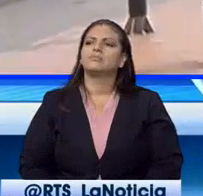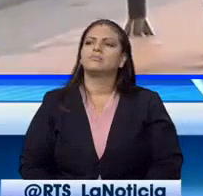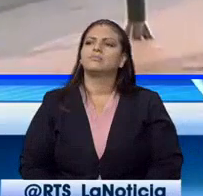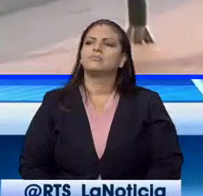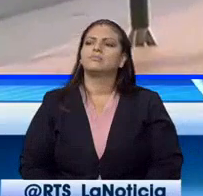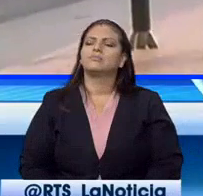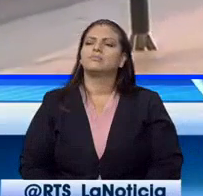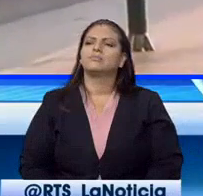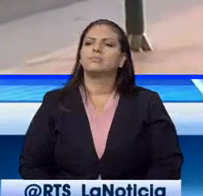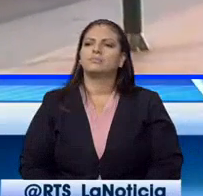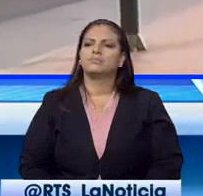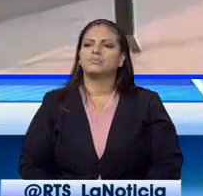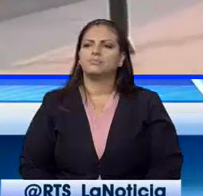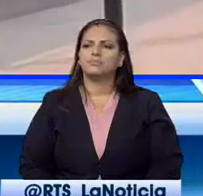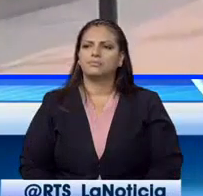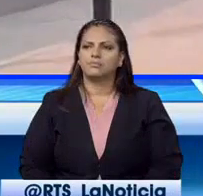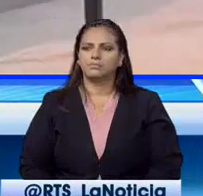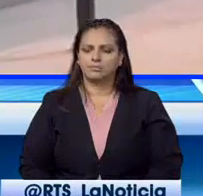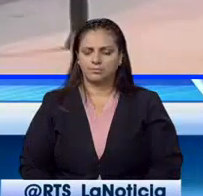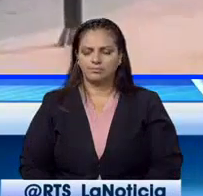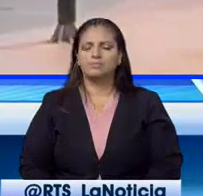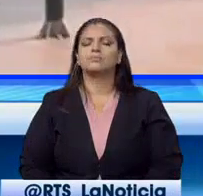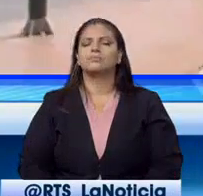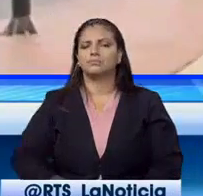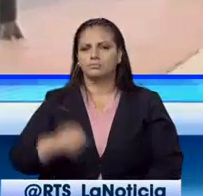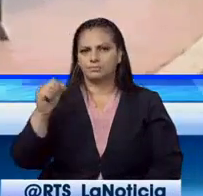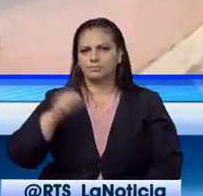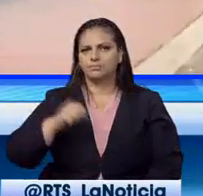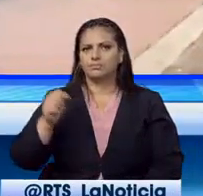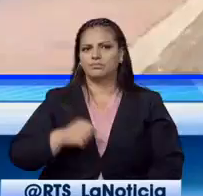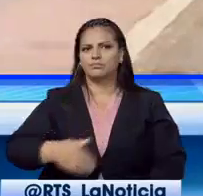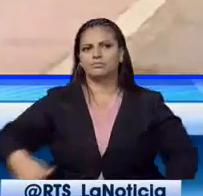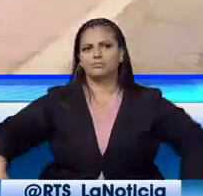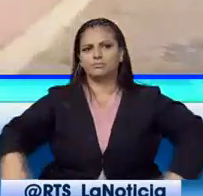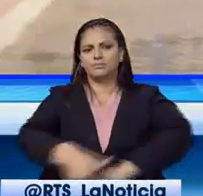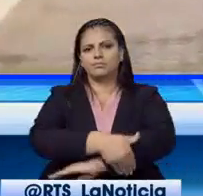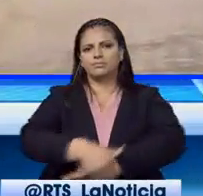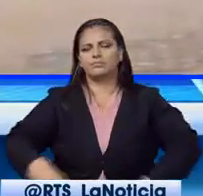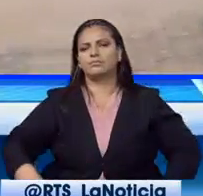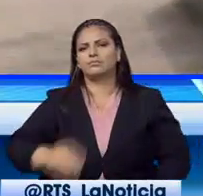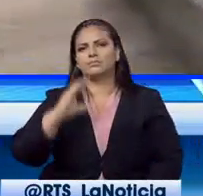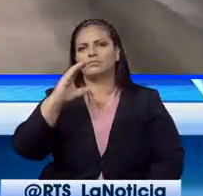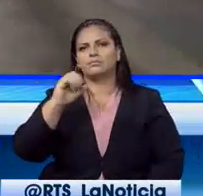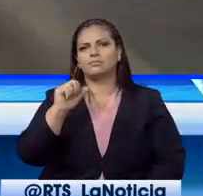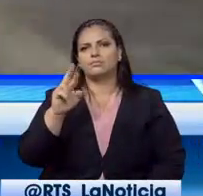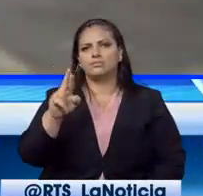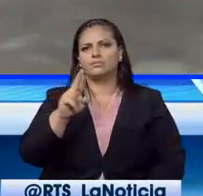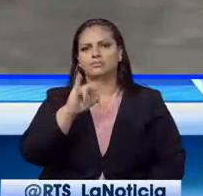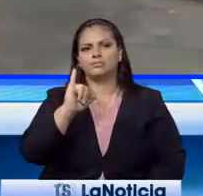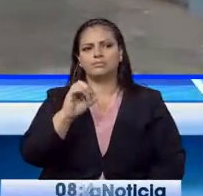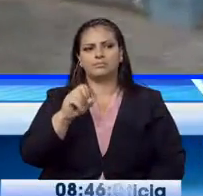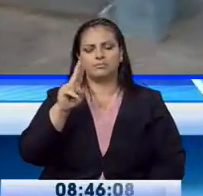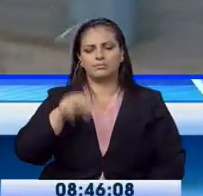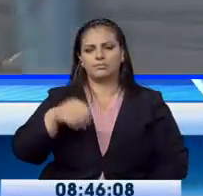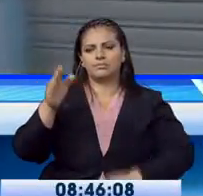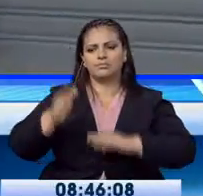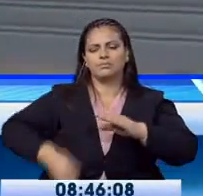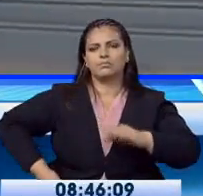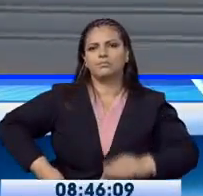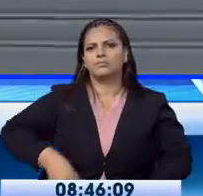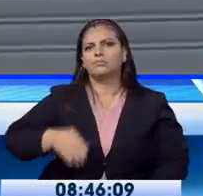rodolfo baquerizo y benjamín carrión yahyá yahyá yahyá jammeh únicos y en toda la esquina